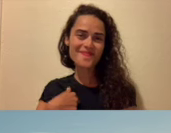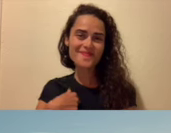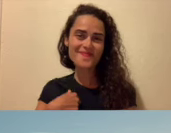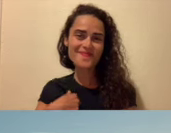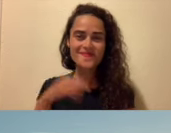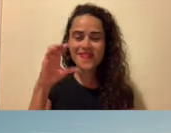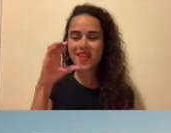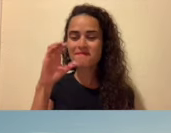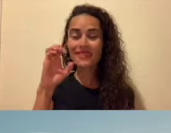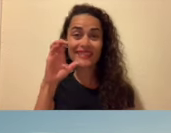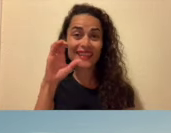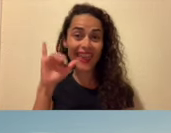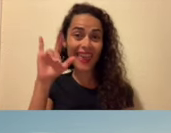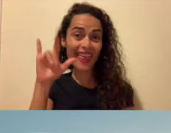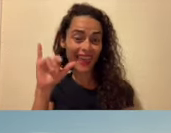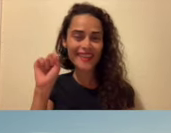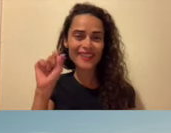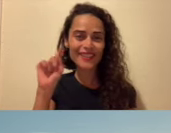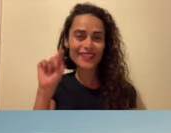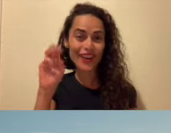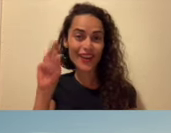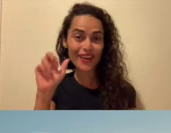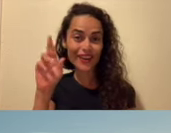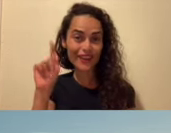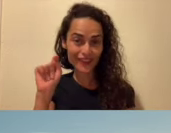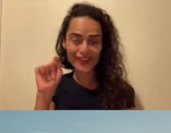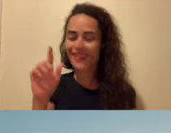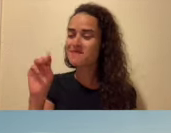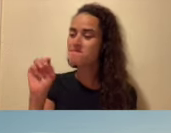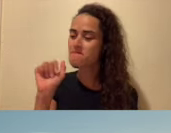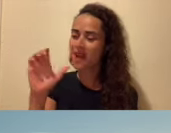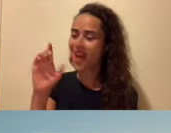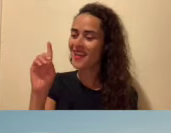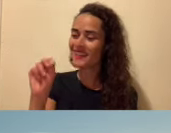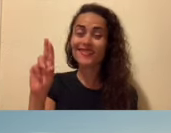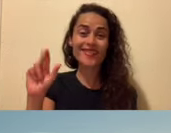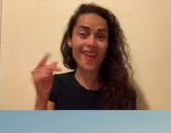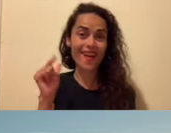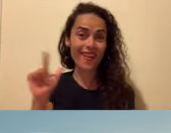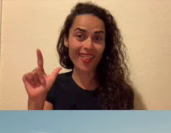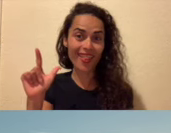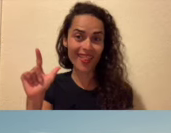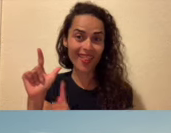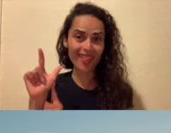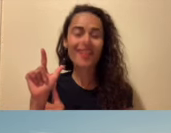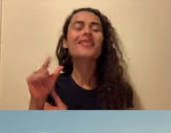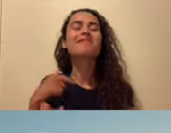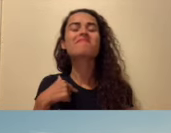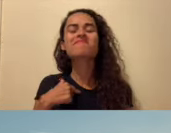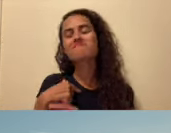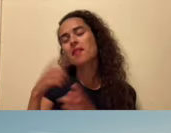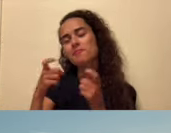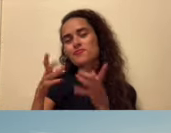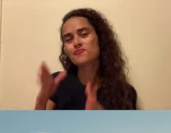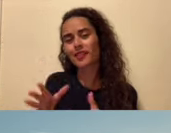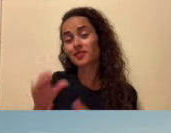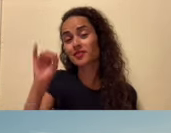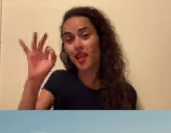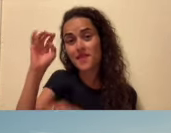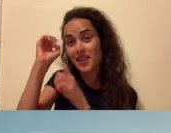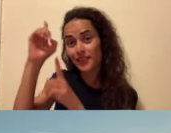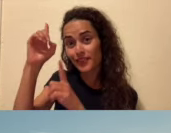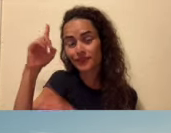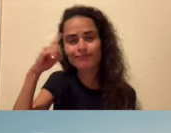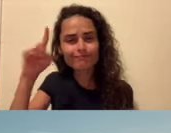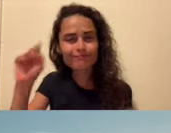Hello, I'm Cecily Stewart McDougall, Director of Education for State Street Ballet, and one of the choreographers for State Street Ballet's new production